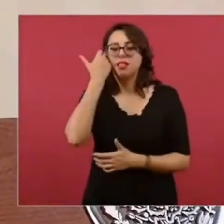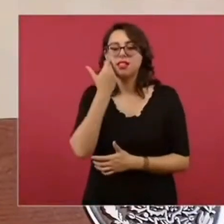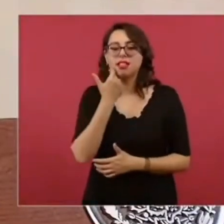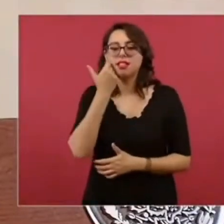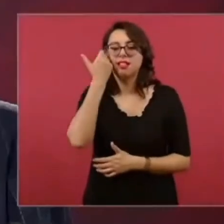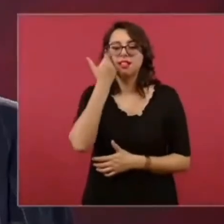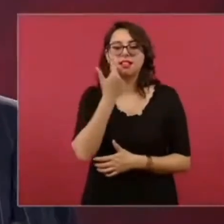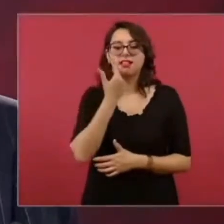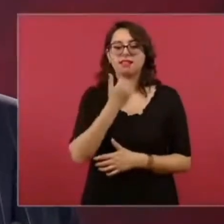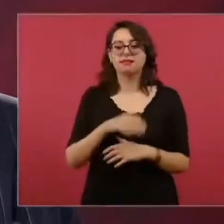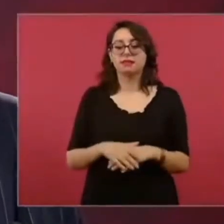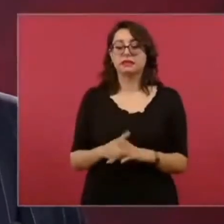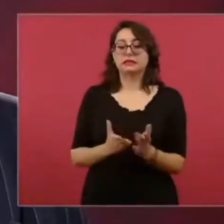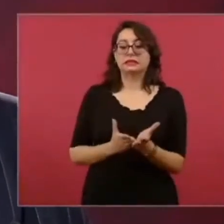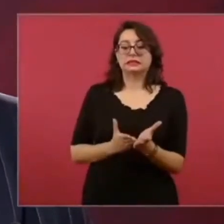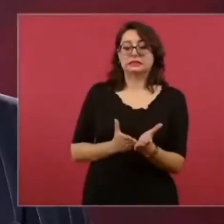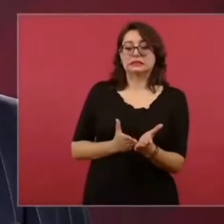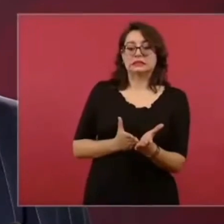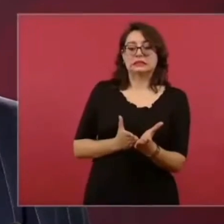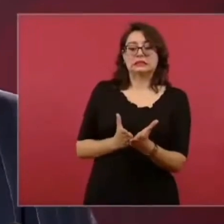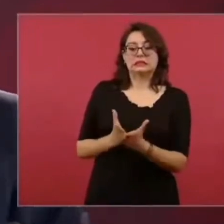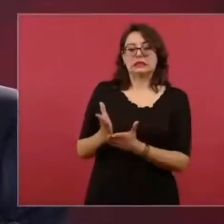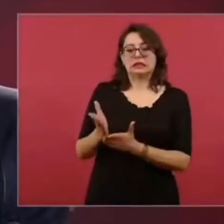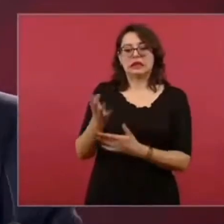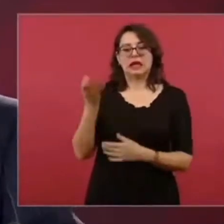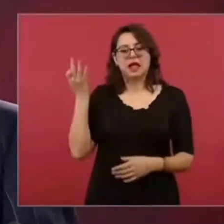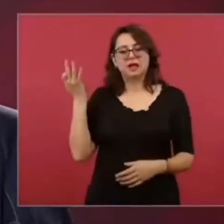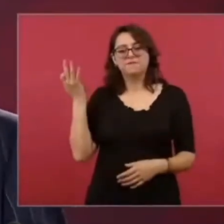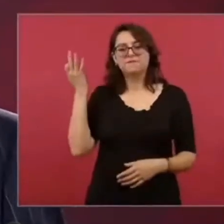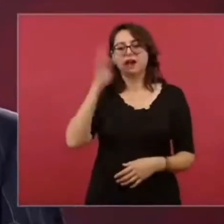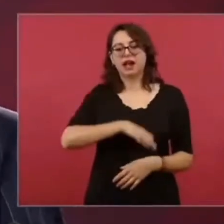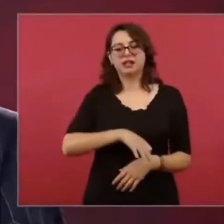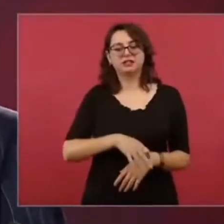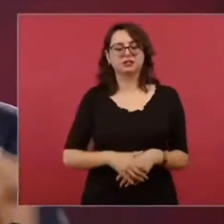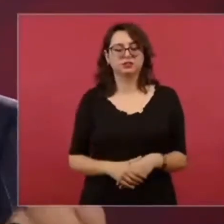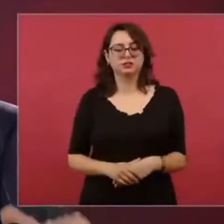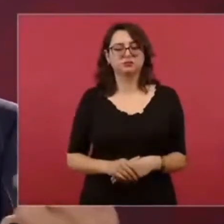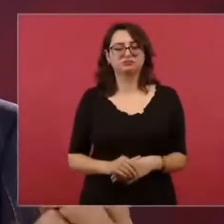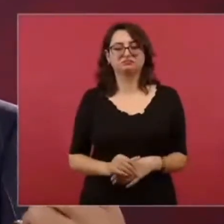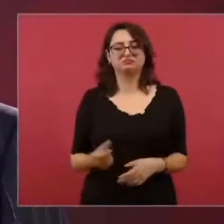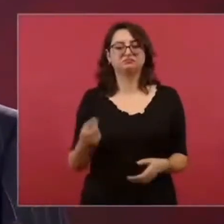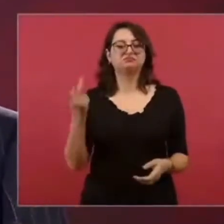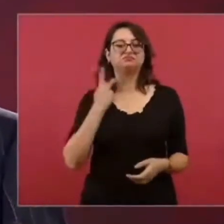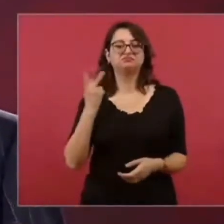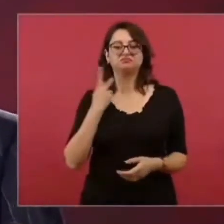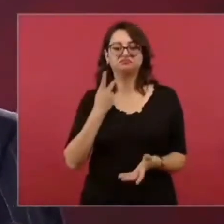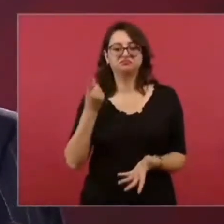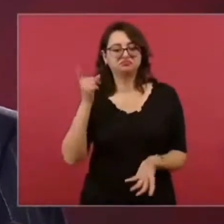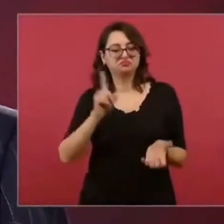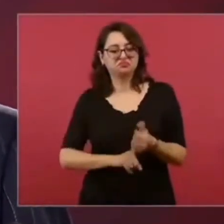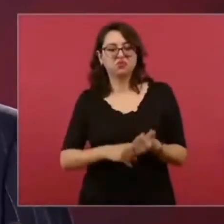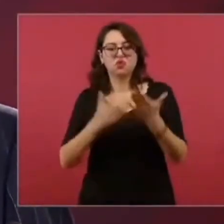o leales de mentira en política, cuando no hay principios,